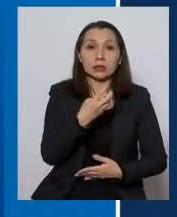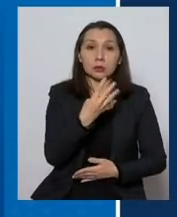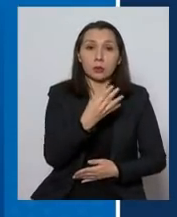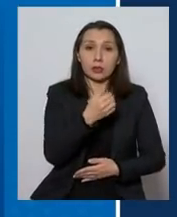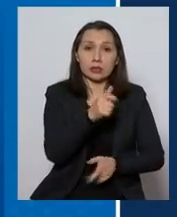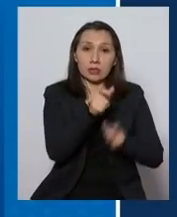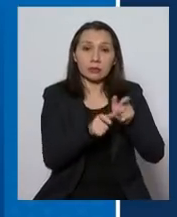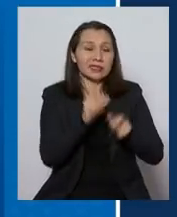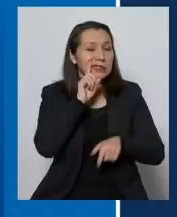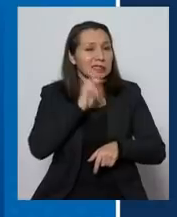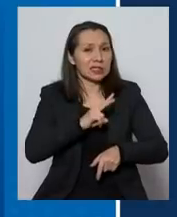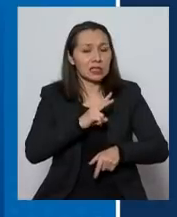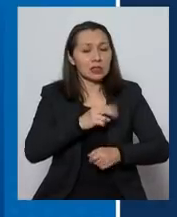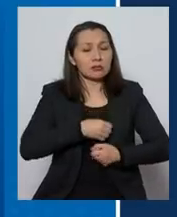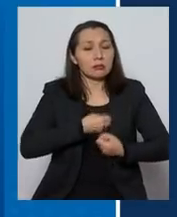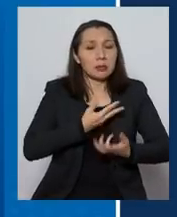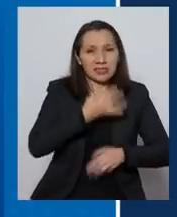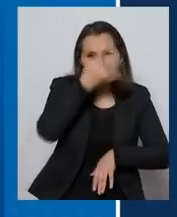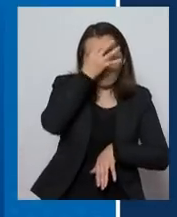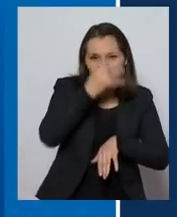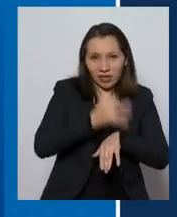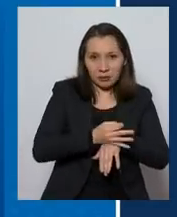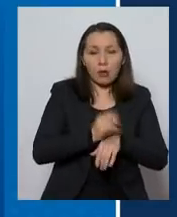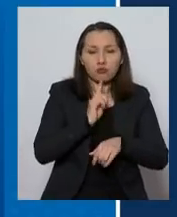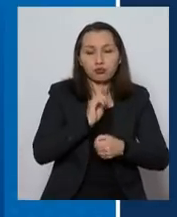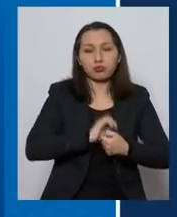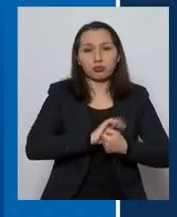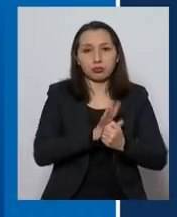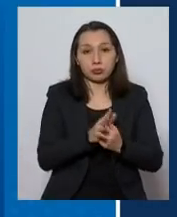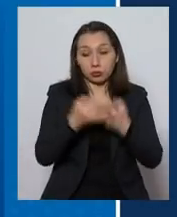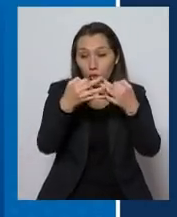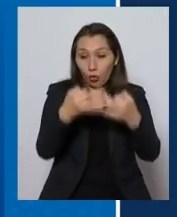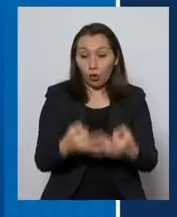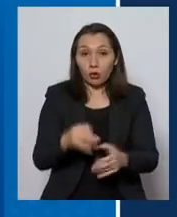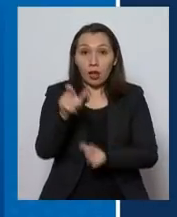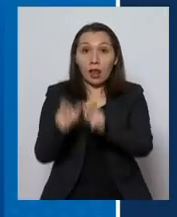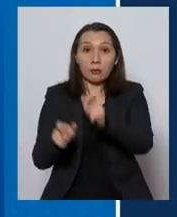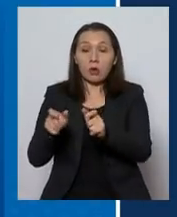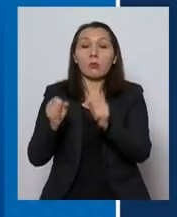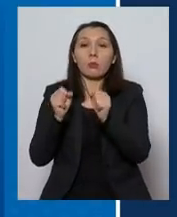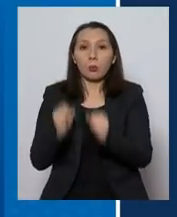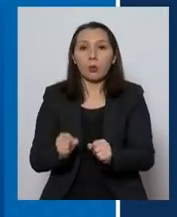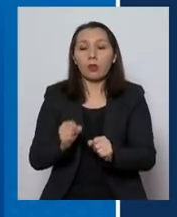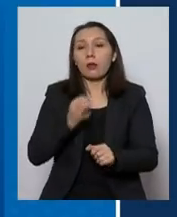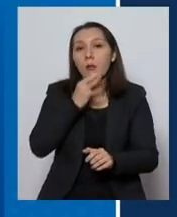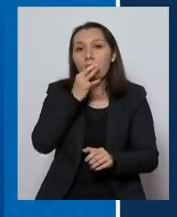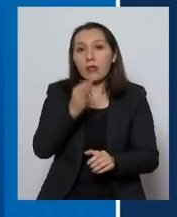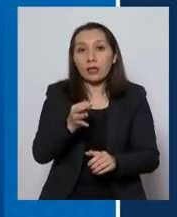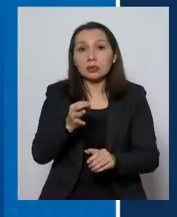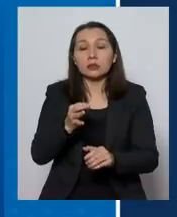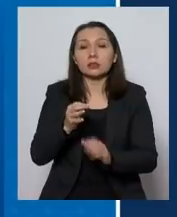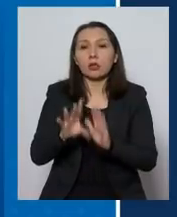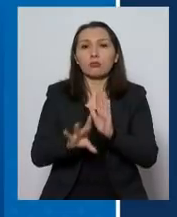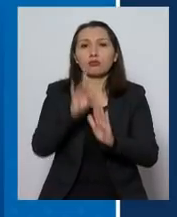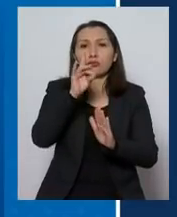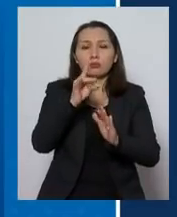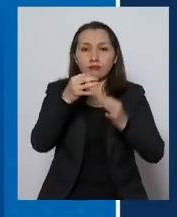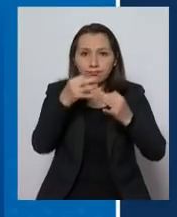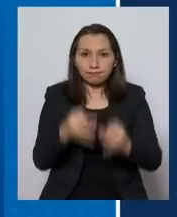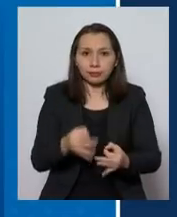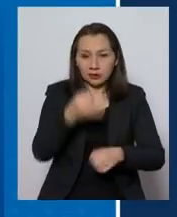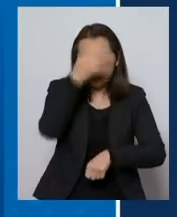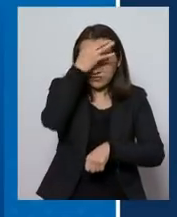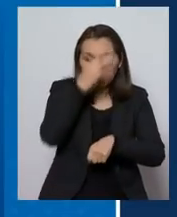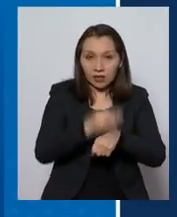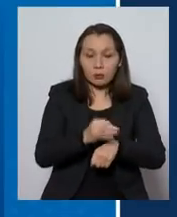346 personas asintomáticas. Del total de estas personas ya podemos decir que se han diagnosticado con la